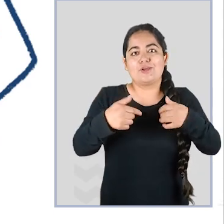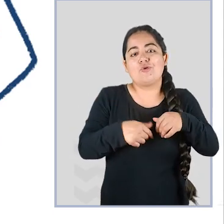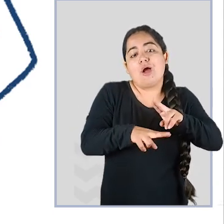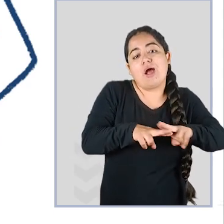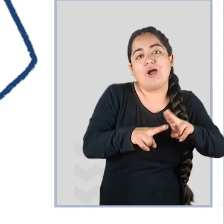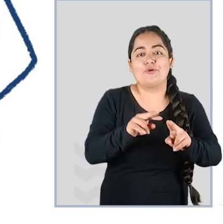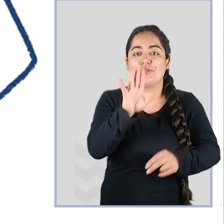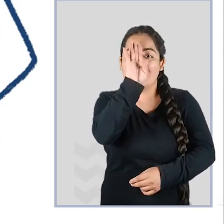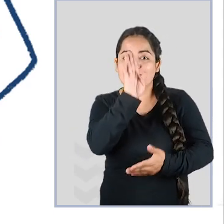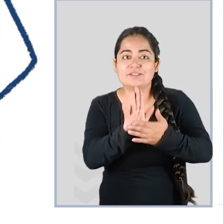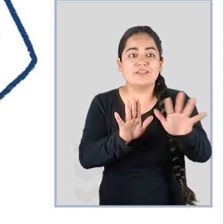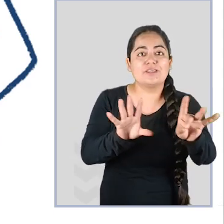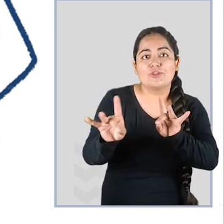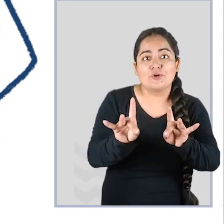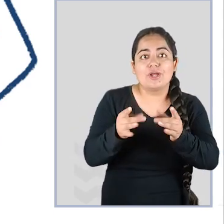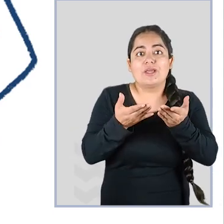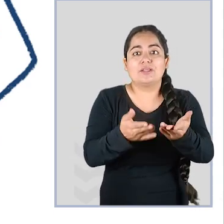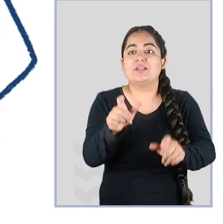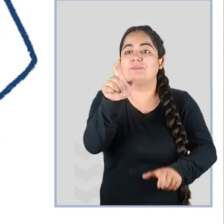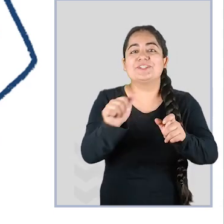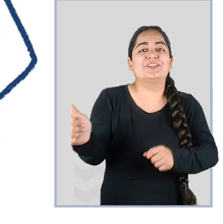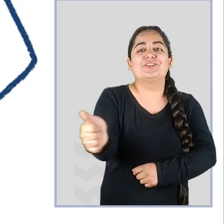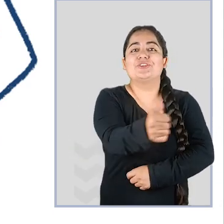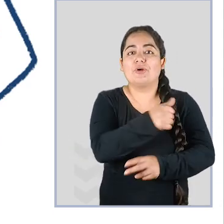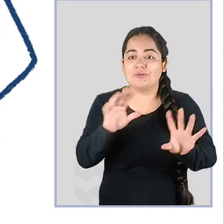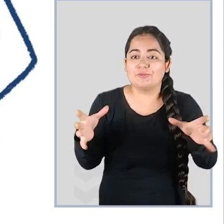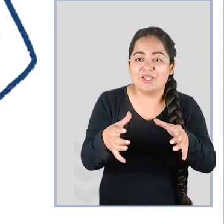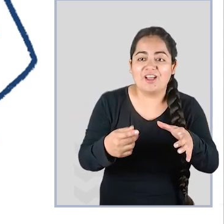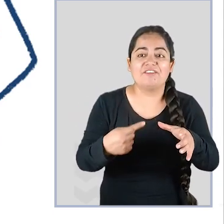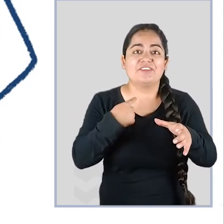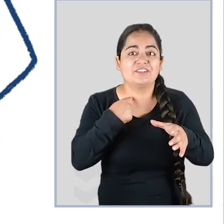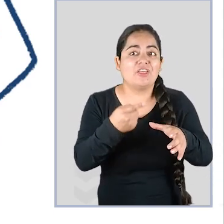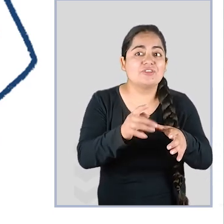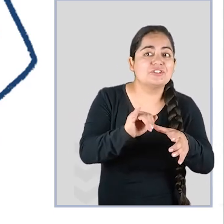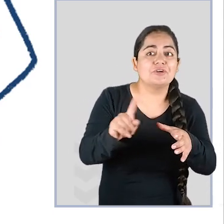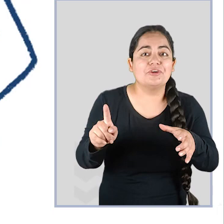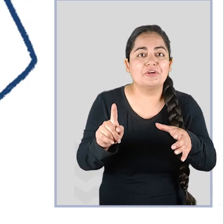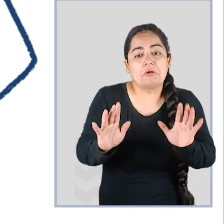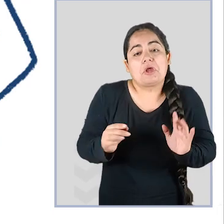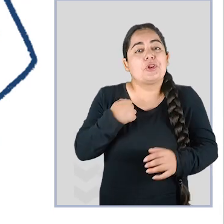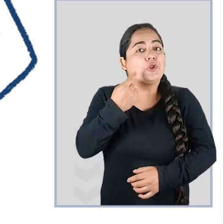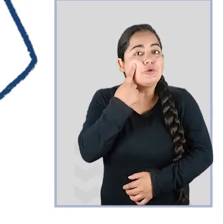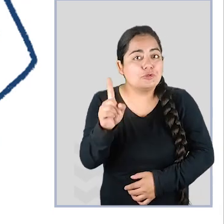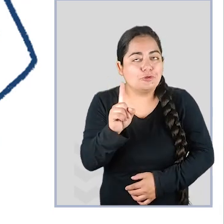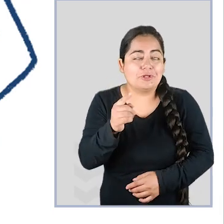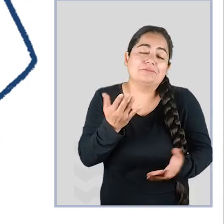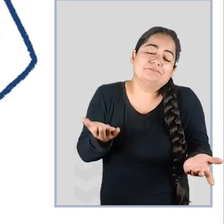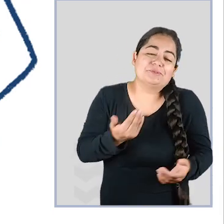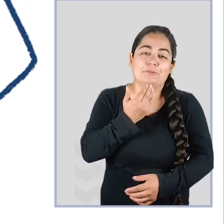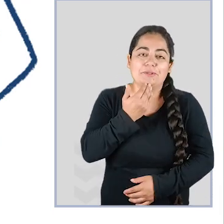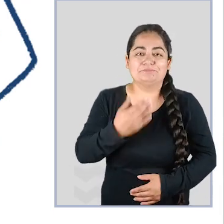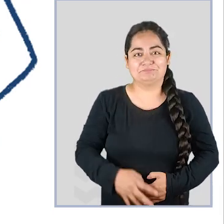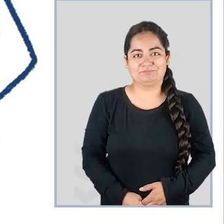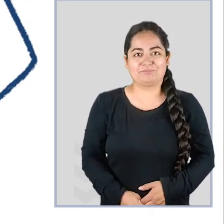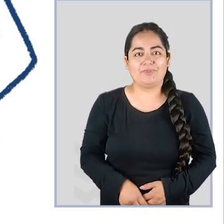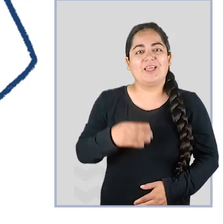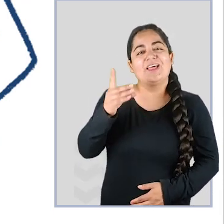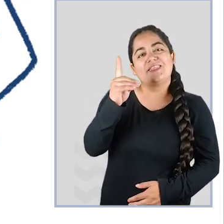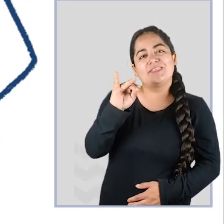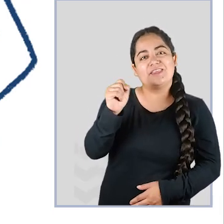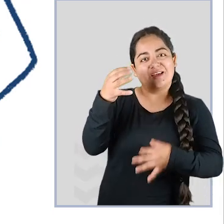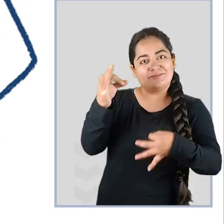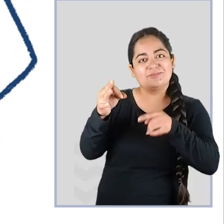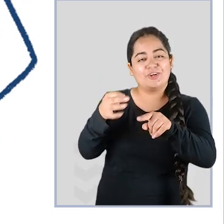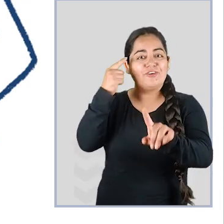y decisiones afectan a todas las personas que participan ahí, aunque no sean nuestros conocidos. En el DIA se espera que las